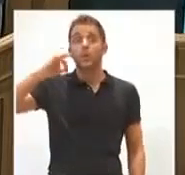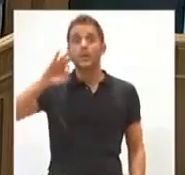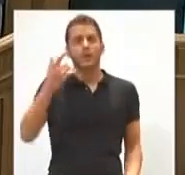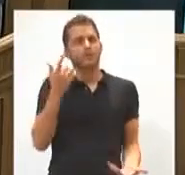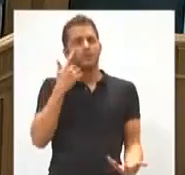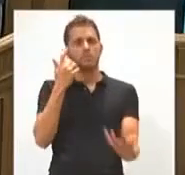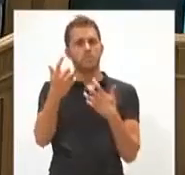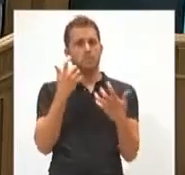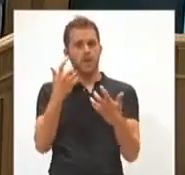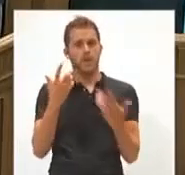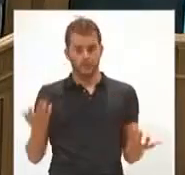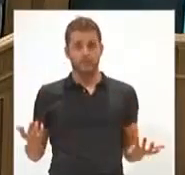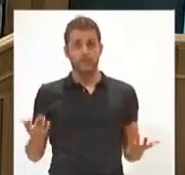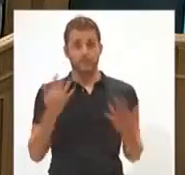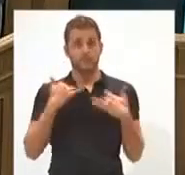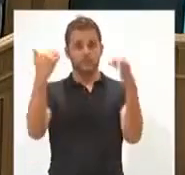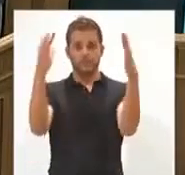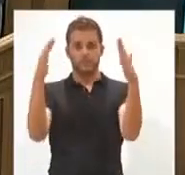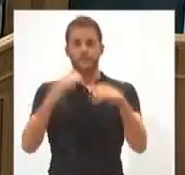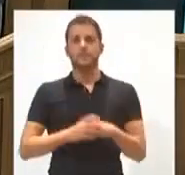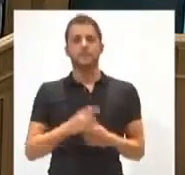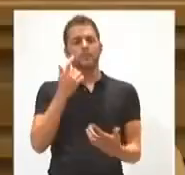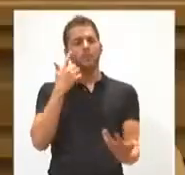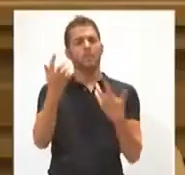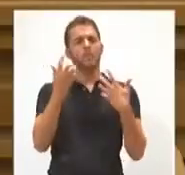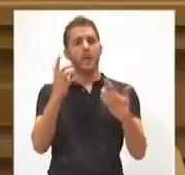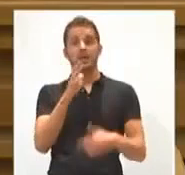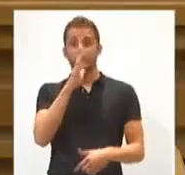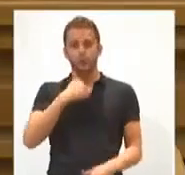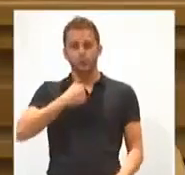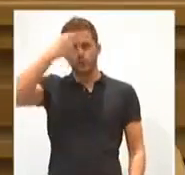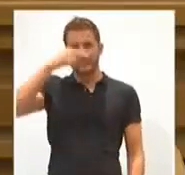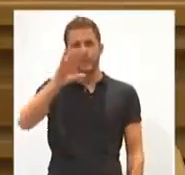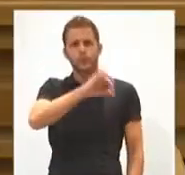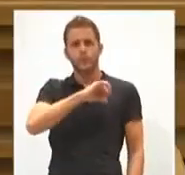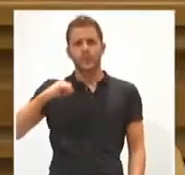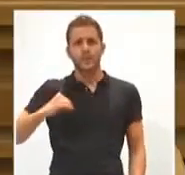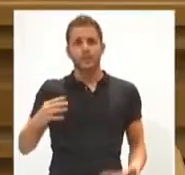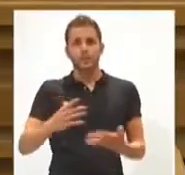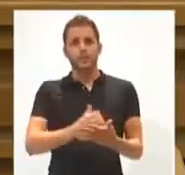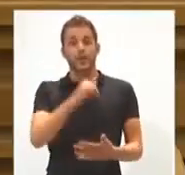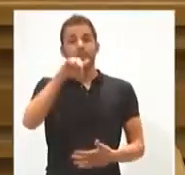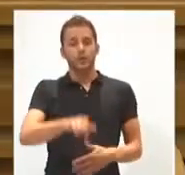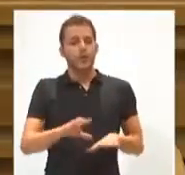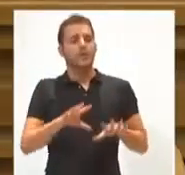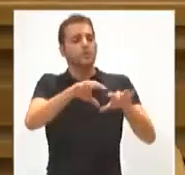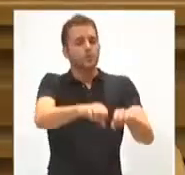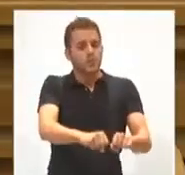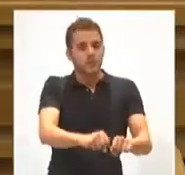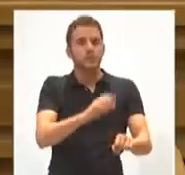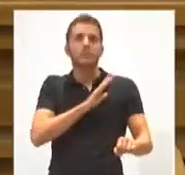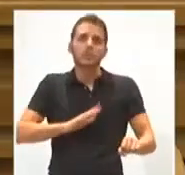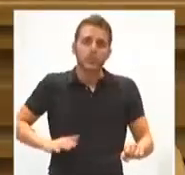me llama la atención porque yo sé yo sé que todas las comunidades autónomas hoy tienen reservas suficientes de epis de más por si